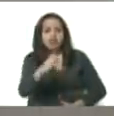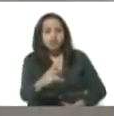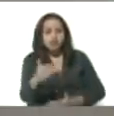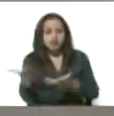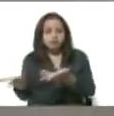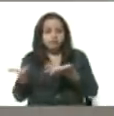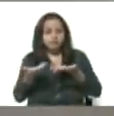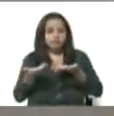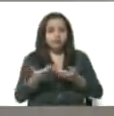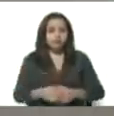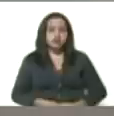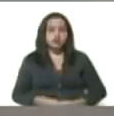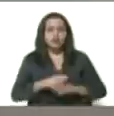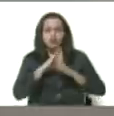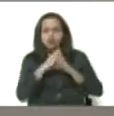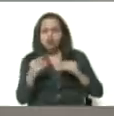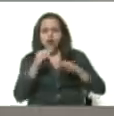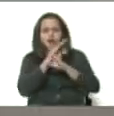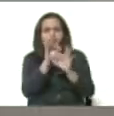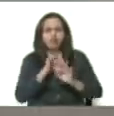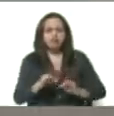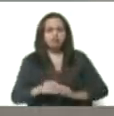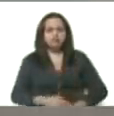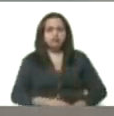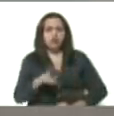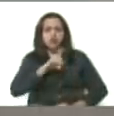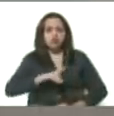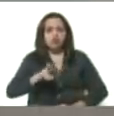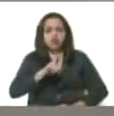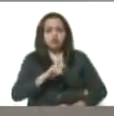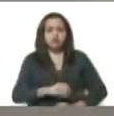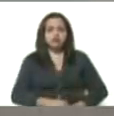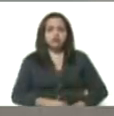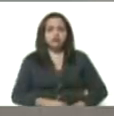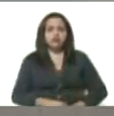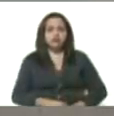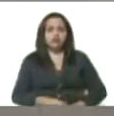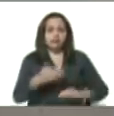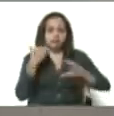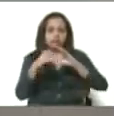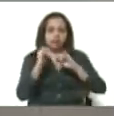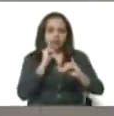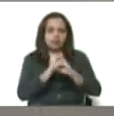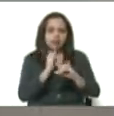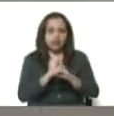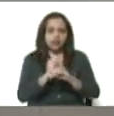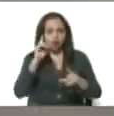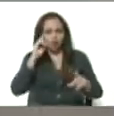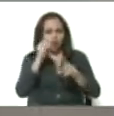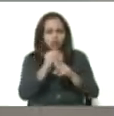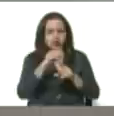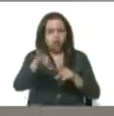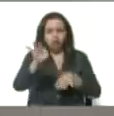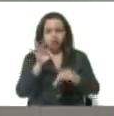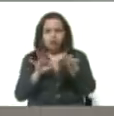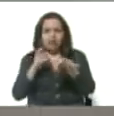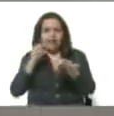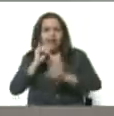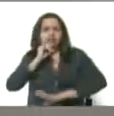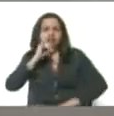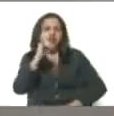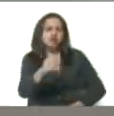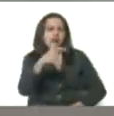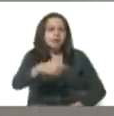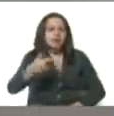están llegando por todas las vías, a través del correo electrónico que se destinó para tal fin, donde se denuncia